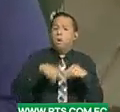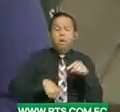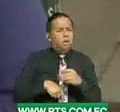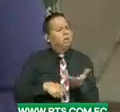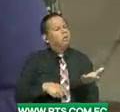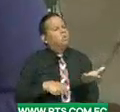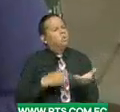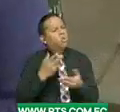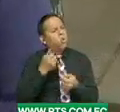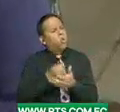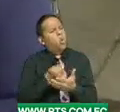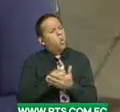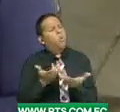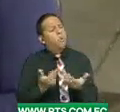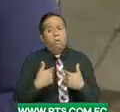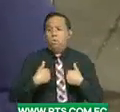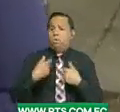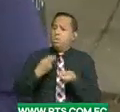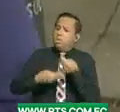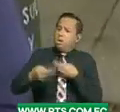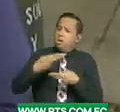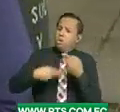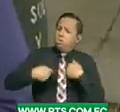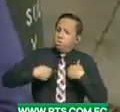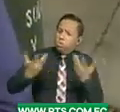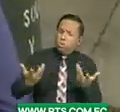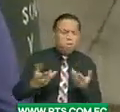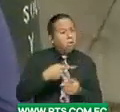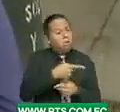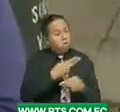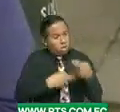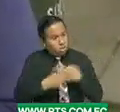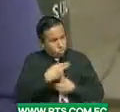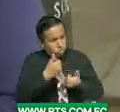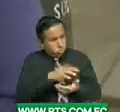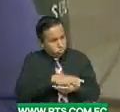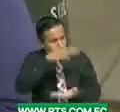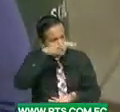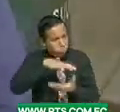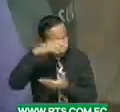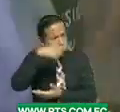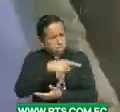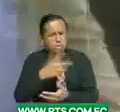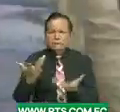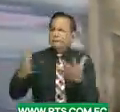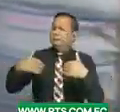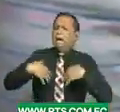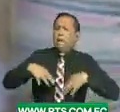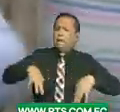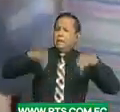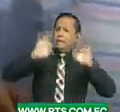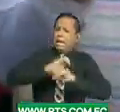o para algún negocio? Para negocio, pero sí, pero ¿cómo no. ¿Cómo está su negocio? ¿Está abastecido? No, no tengo nada.